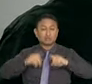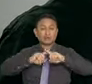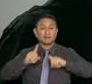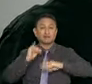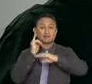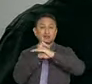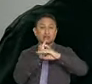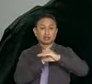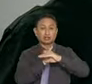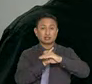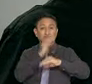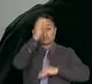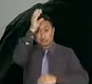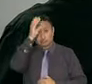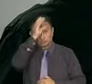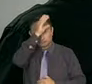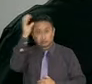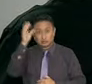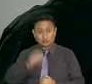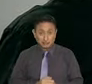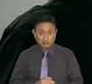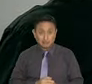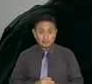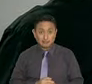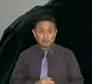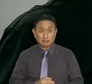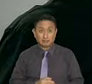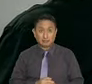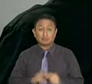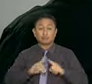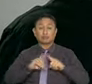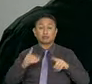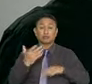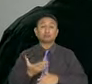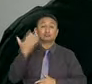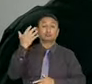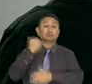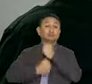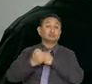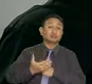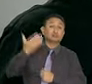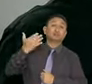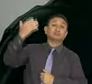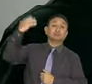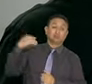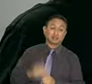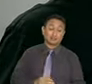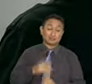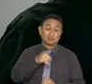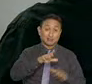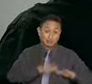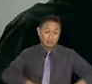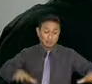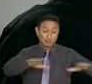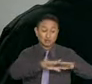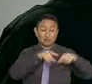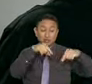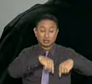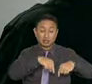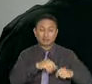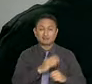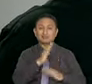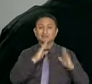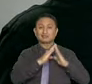religiosos católicos pero en el pasado había posiblemente algún alguna estructura